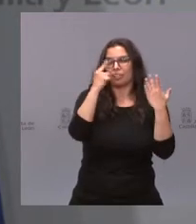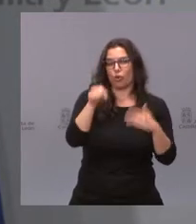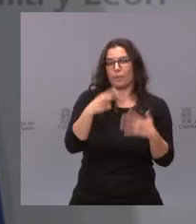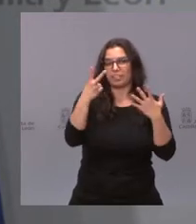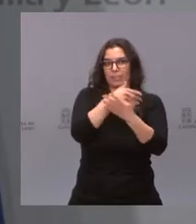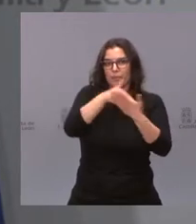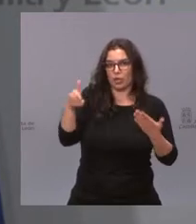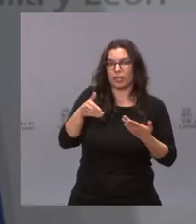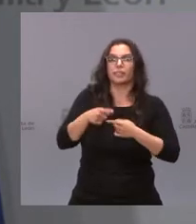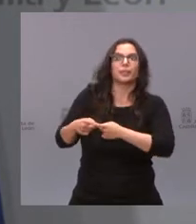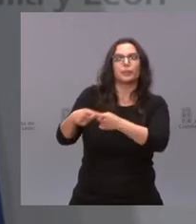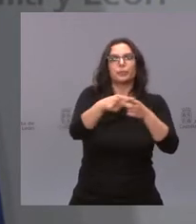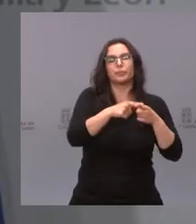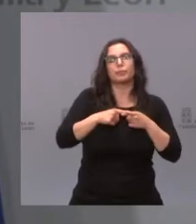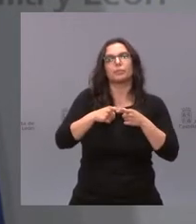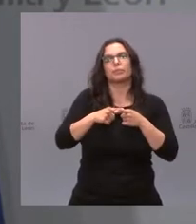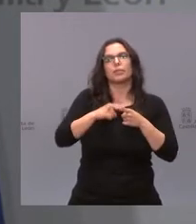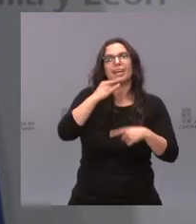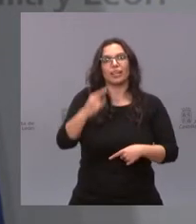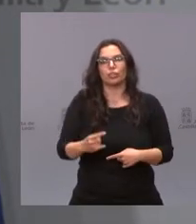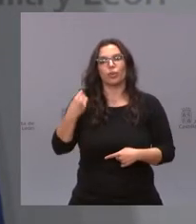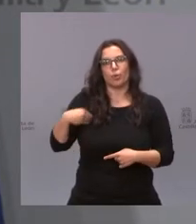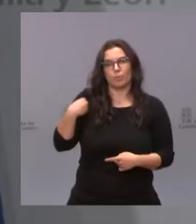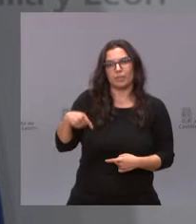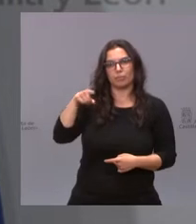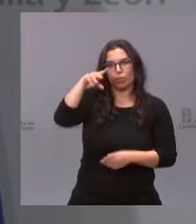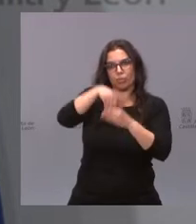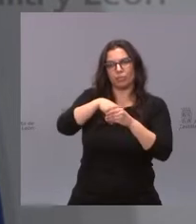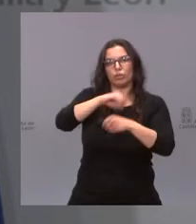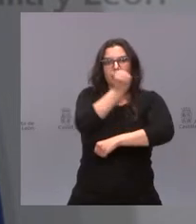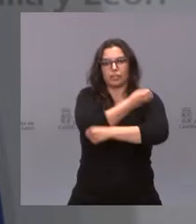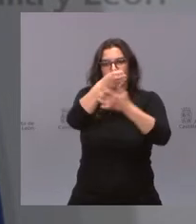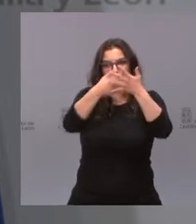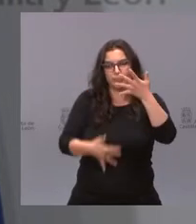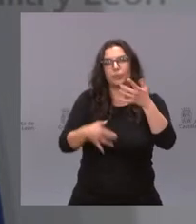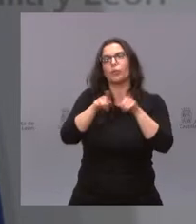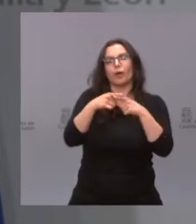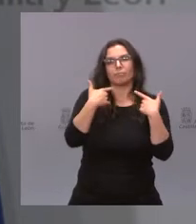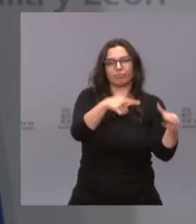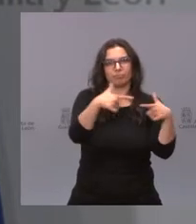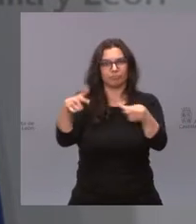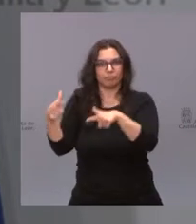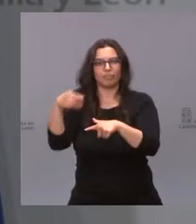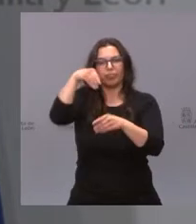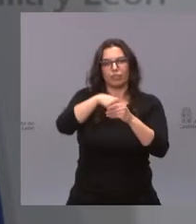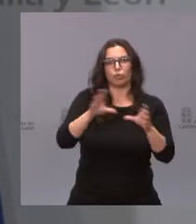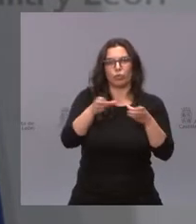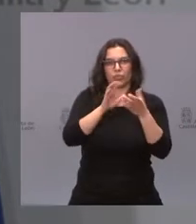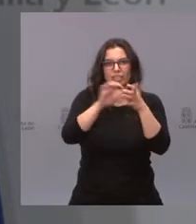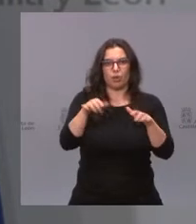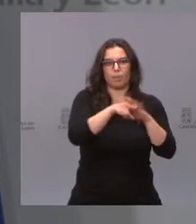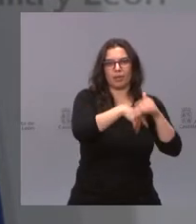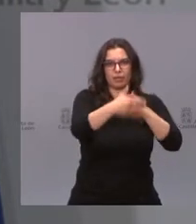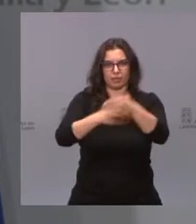sido distribuidos electrónicamente en ese mismo instante del registro a las unidades de tramitación dentro de la Junta de Castilla y